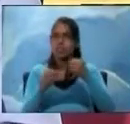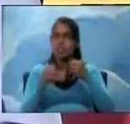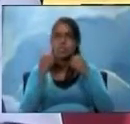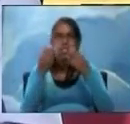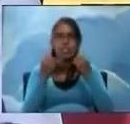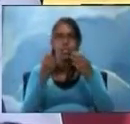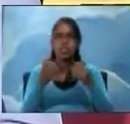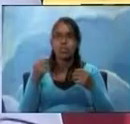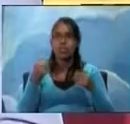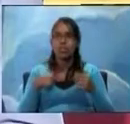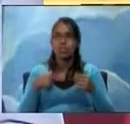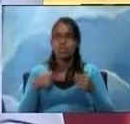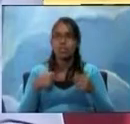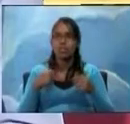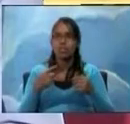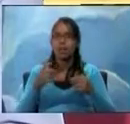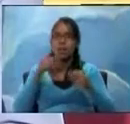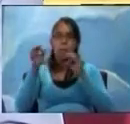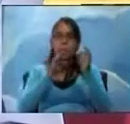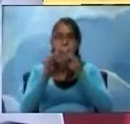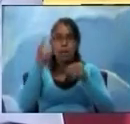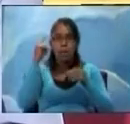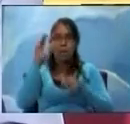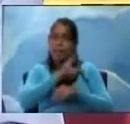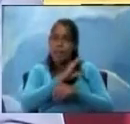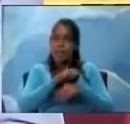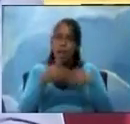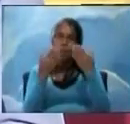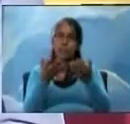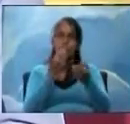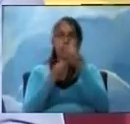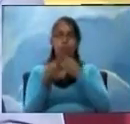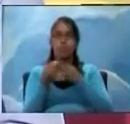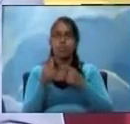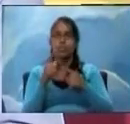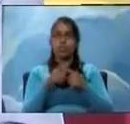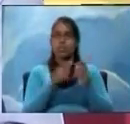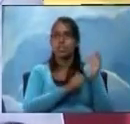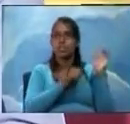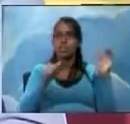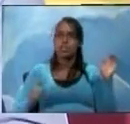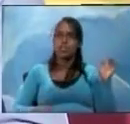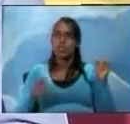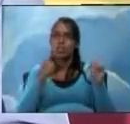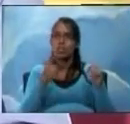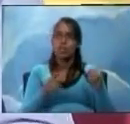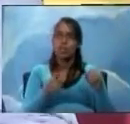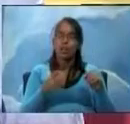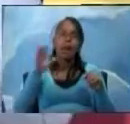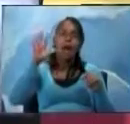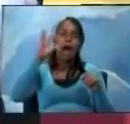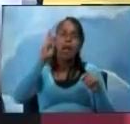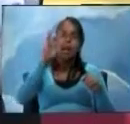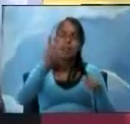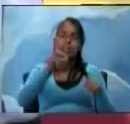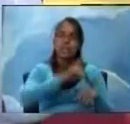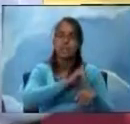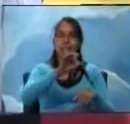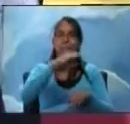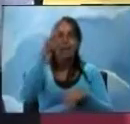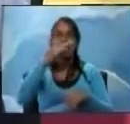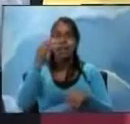tanto manjares que yo había preparado para ti? Y el Señor le dijo, a las